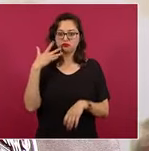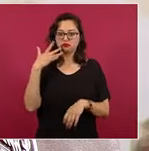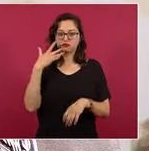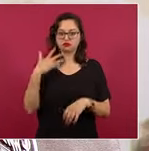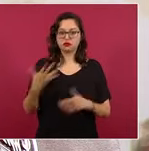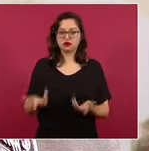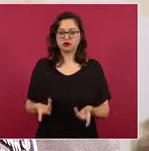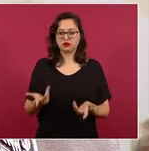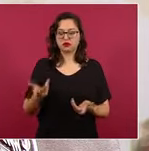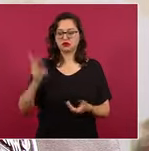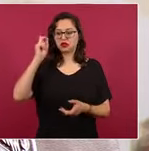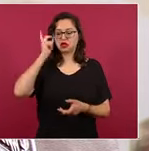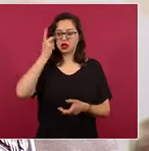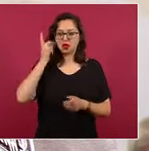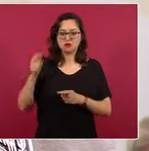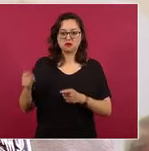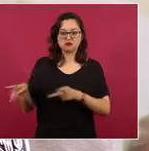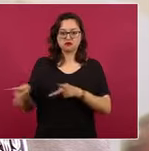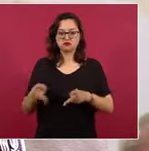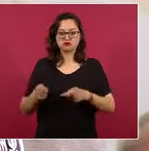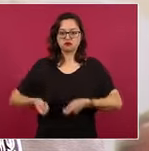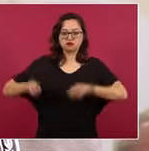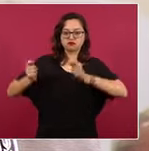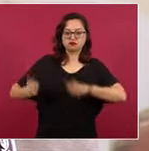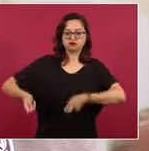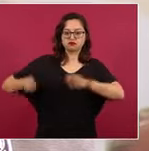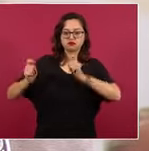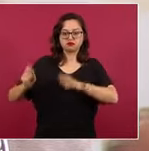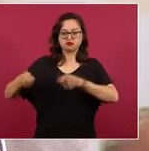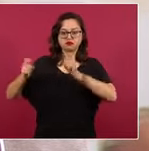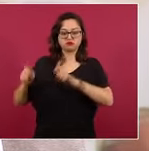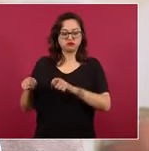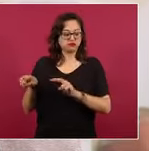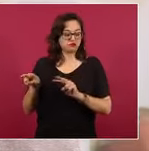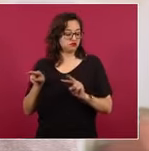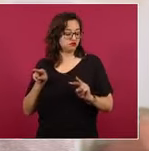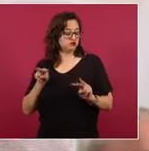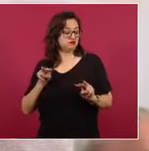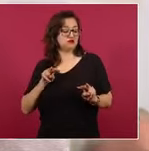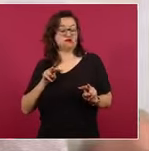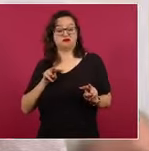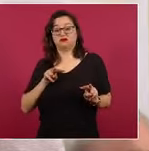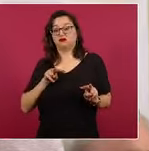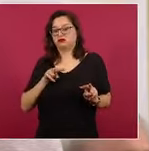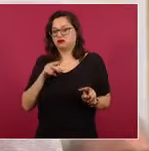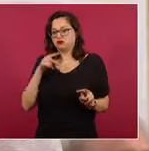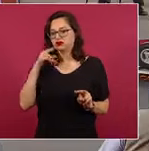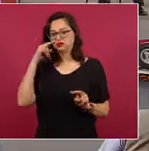tirados por frisones, pero me ven con vergüenza.